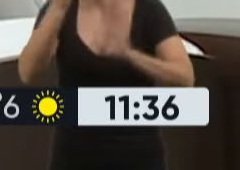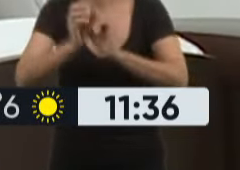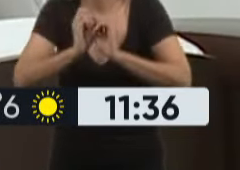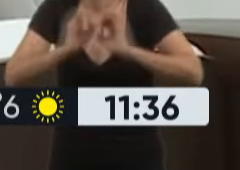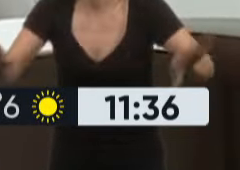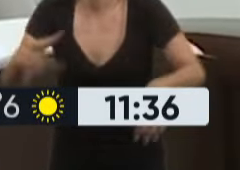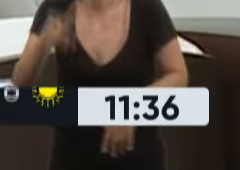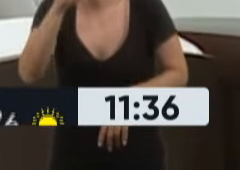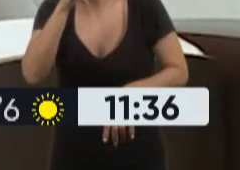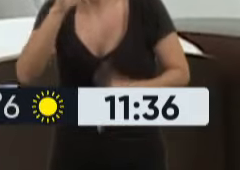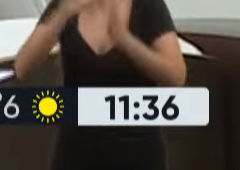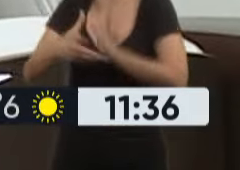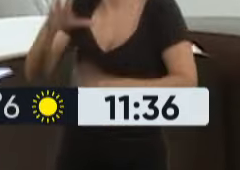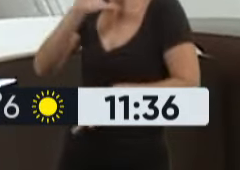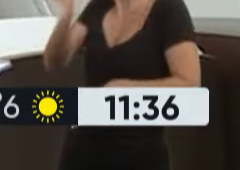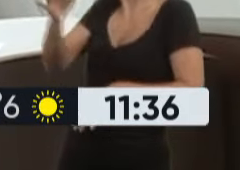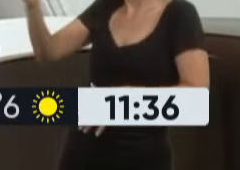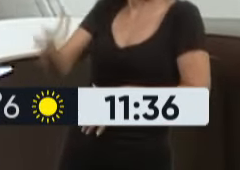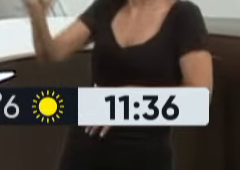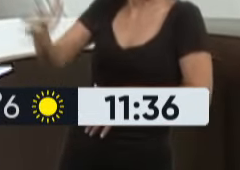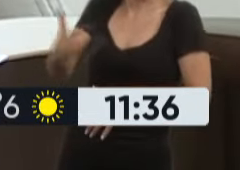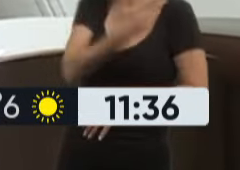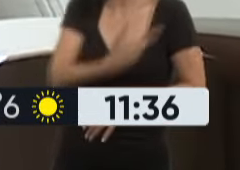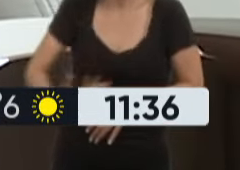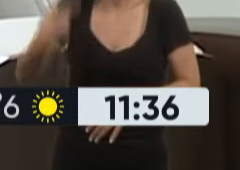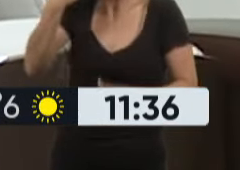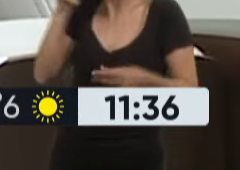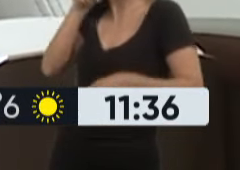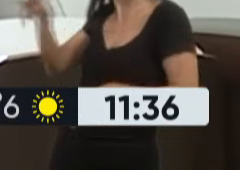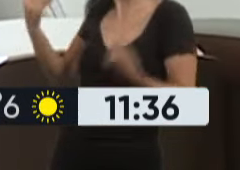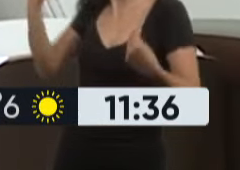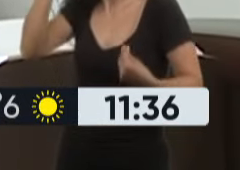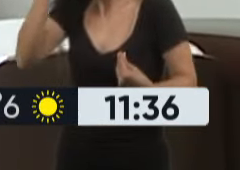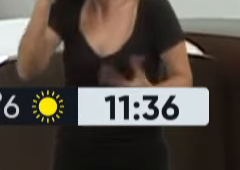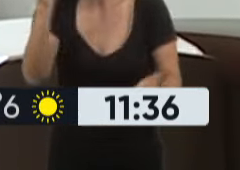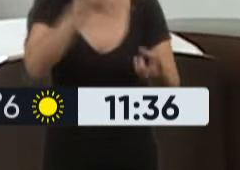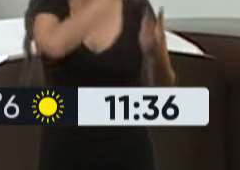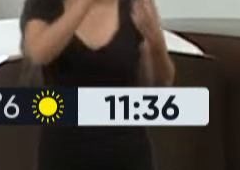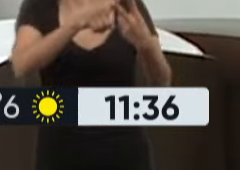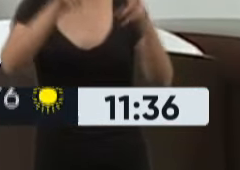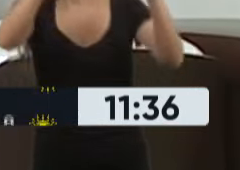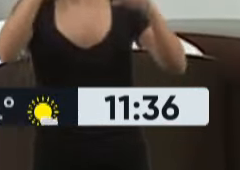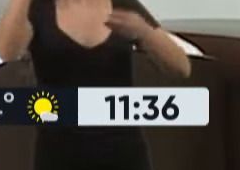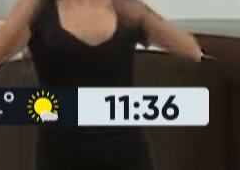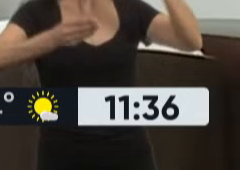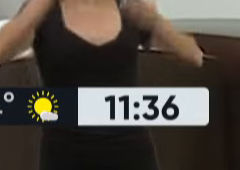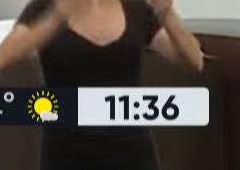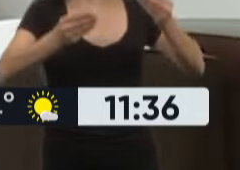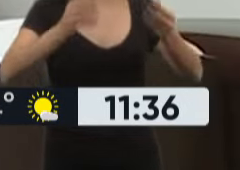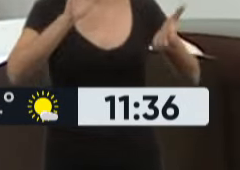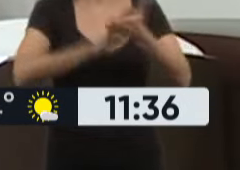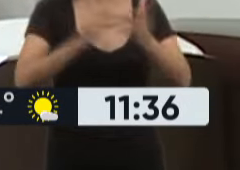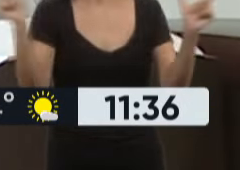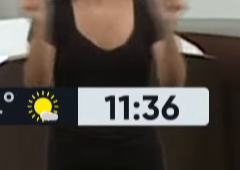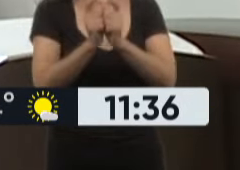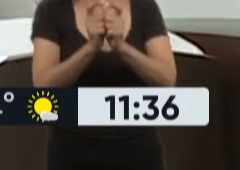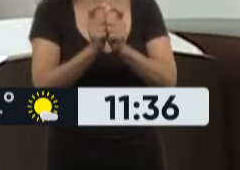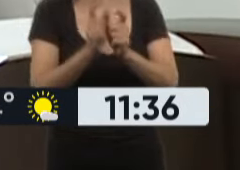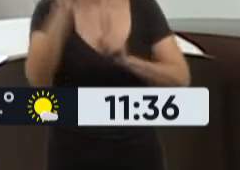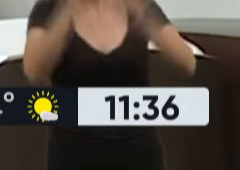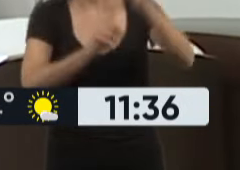quisiera preguntarte cómo lo toma el gobierno y yendo a lo del presupuesto y a la reunión que van a tener con algunos